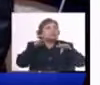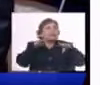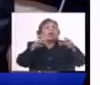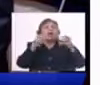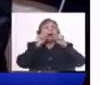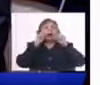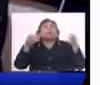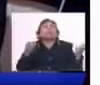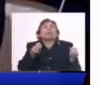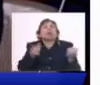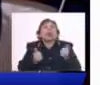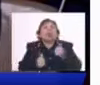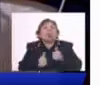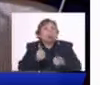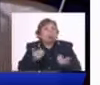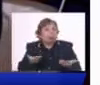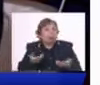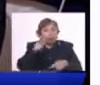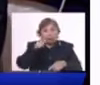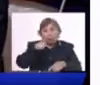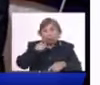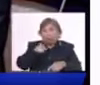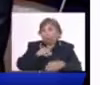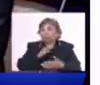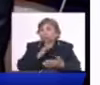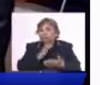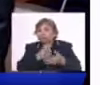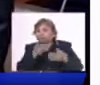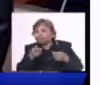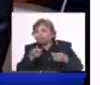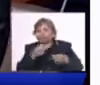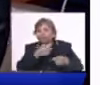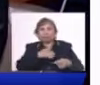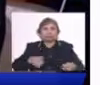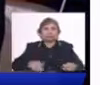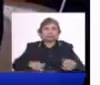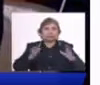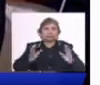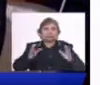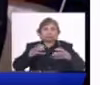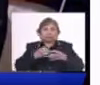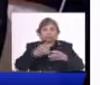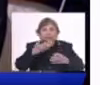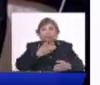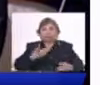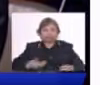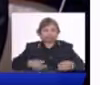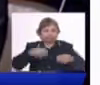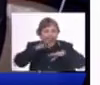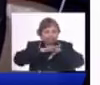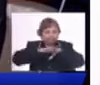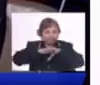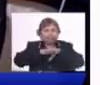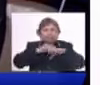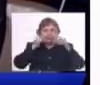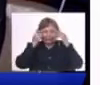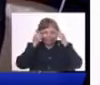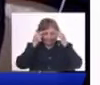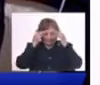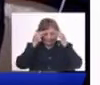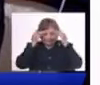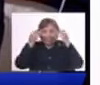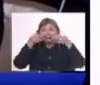manifestaciones. Y ante ello, señor presidente, el Congreso de la República, analizando todo ello, tiene que tomar